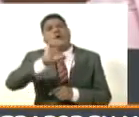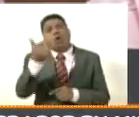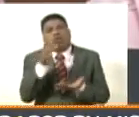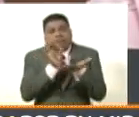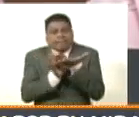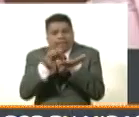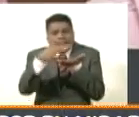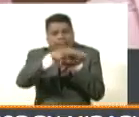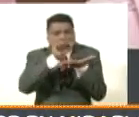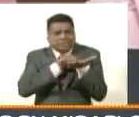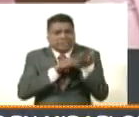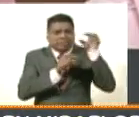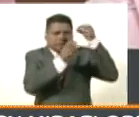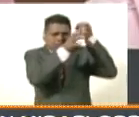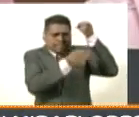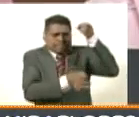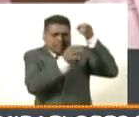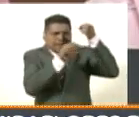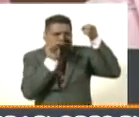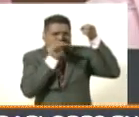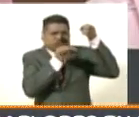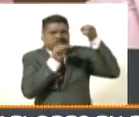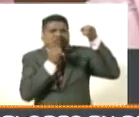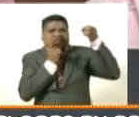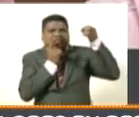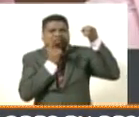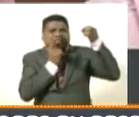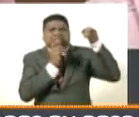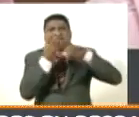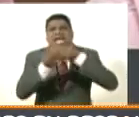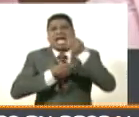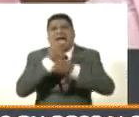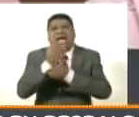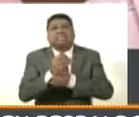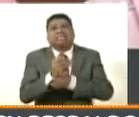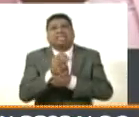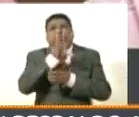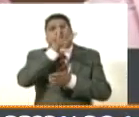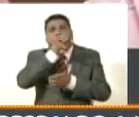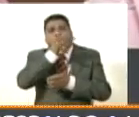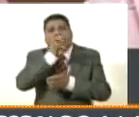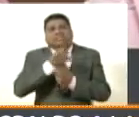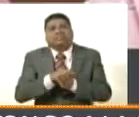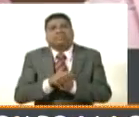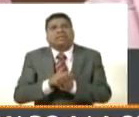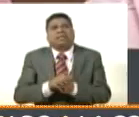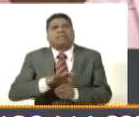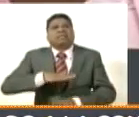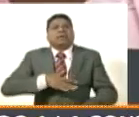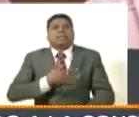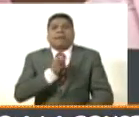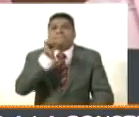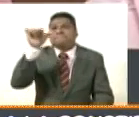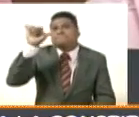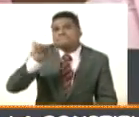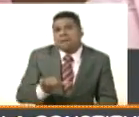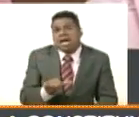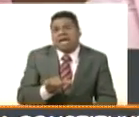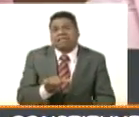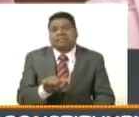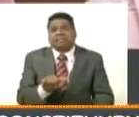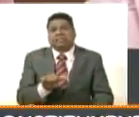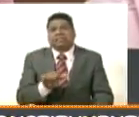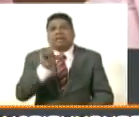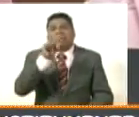pudiera generar leptospirosis en el animal, pero que puede causar daños